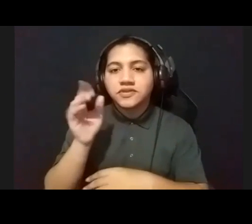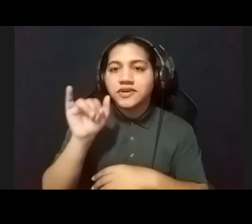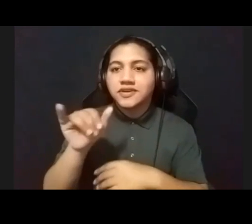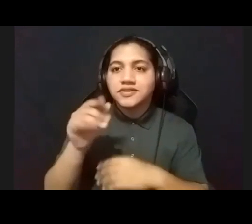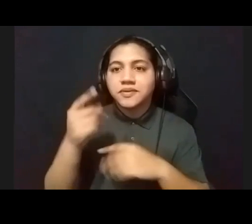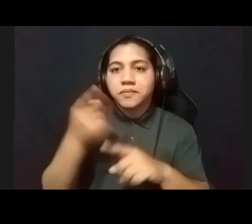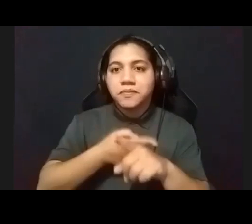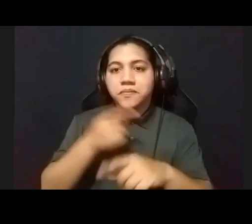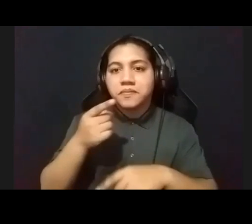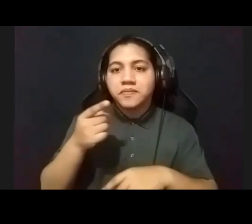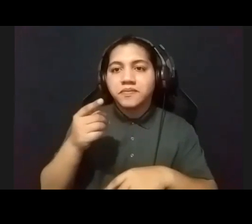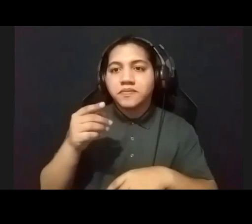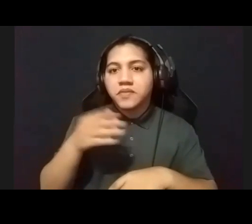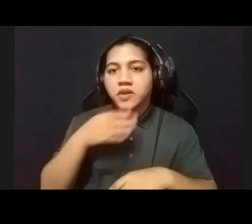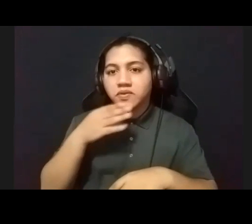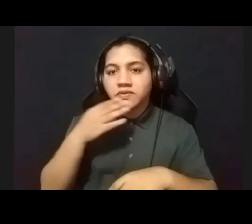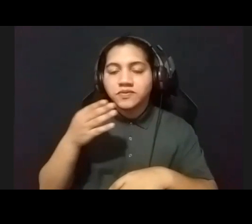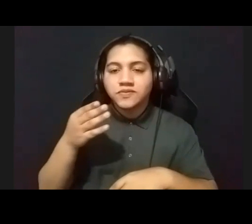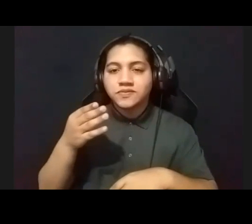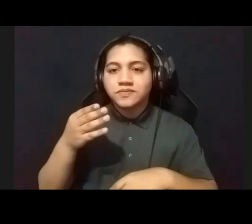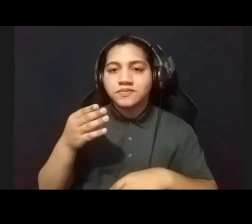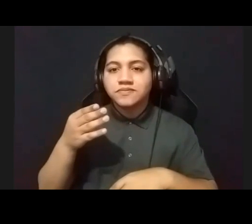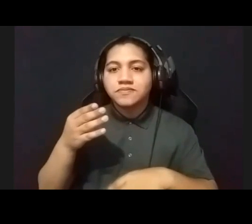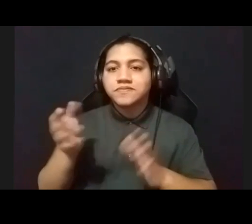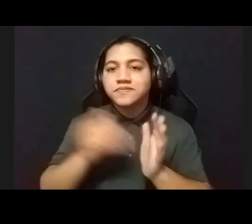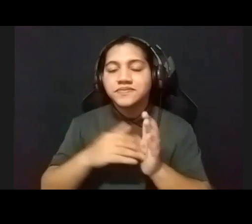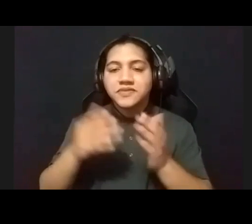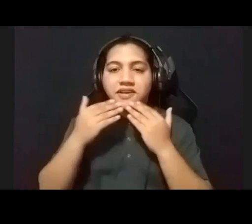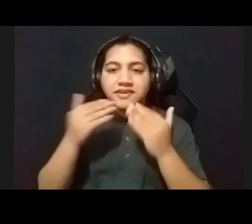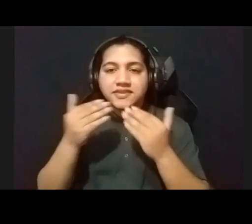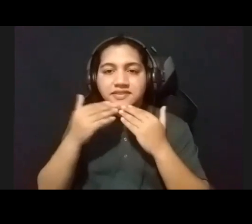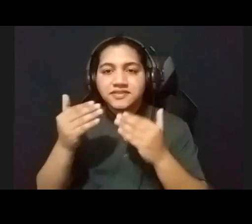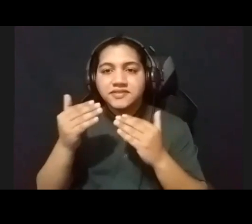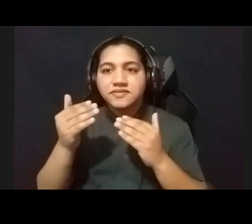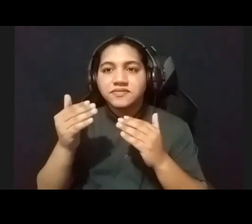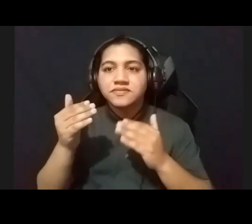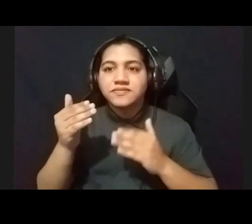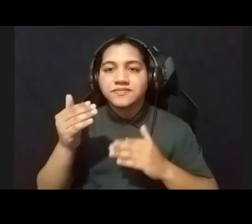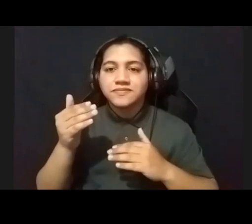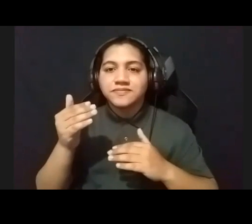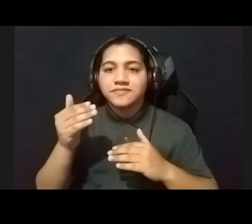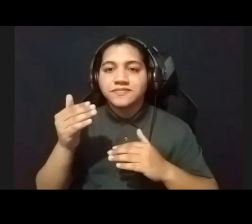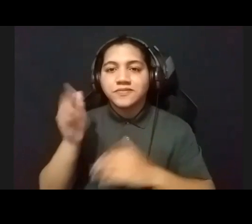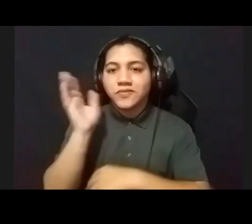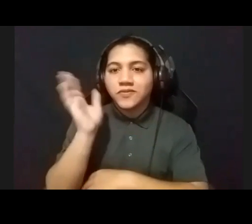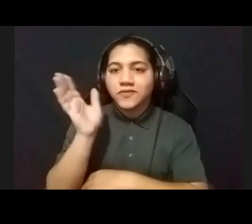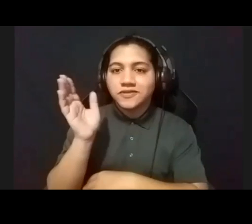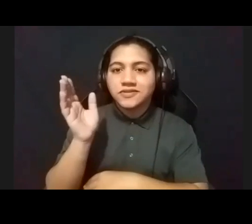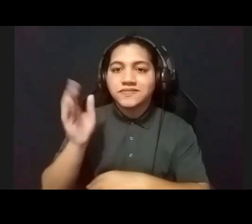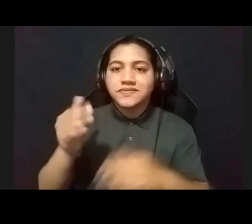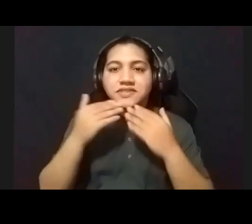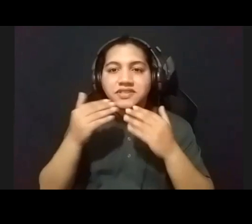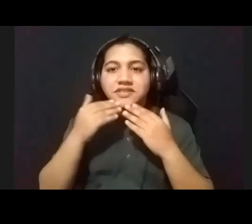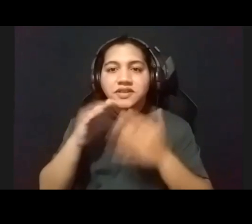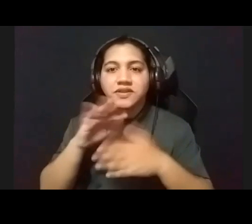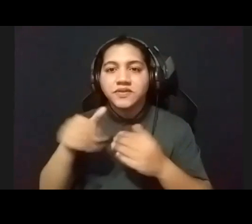octubre. Así que una vez más, muchísimas gracias por haber brindado esta charla. Gracias a todos